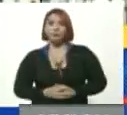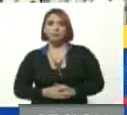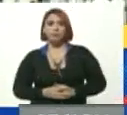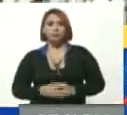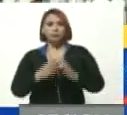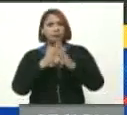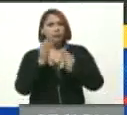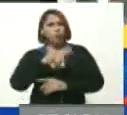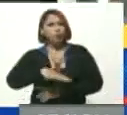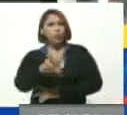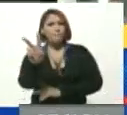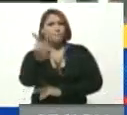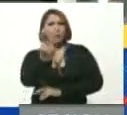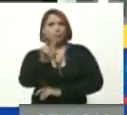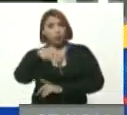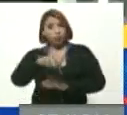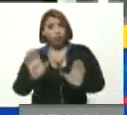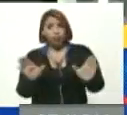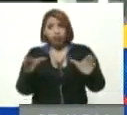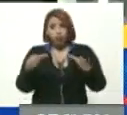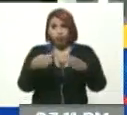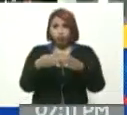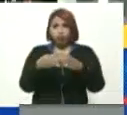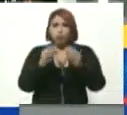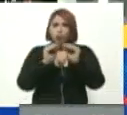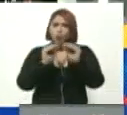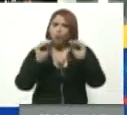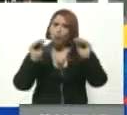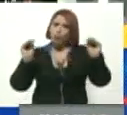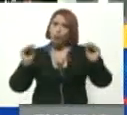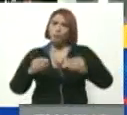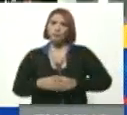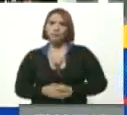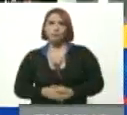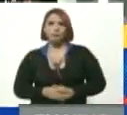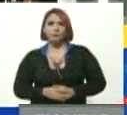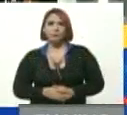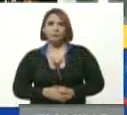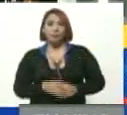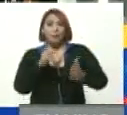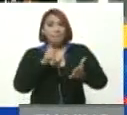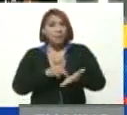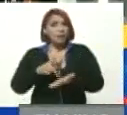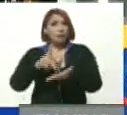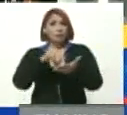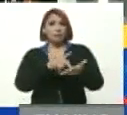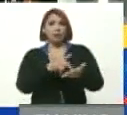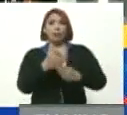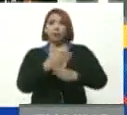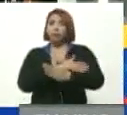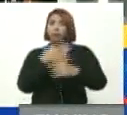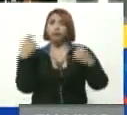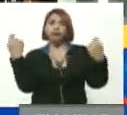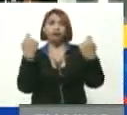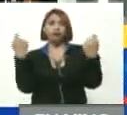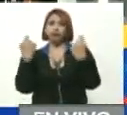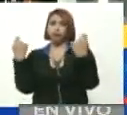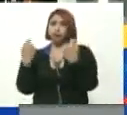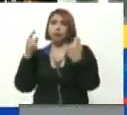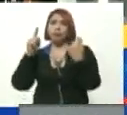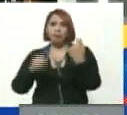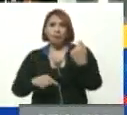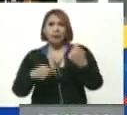toda Venezuela desde esta reunión, llamado a participar de la precampaña, a participar en la campaña